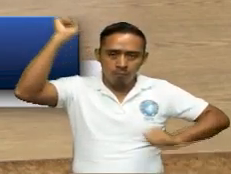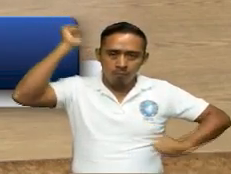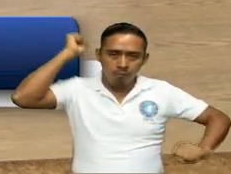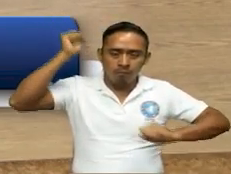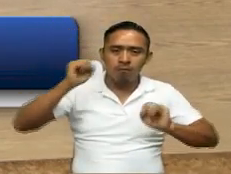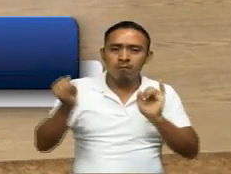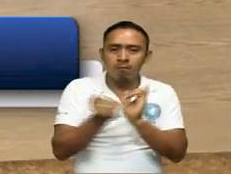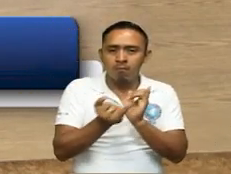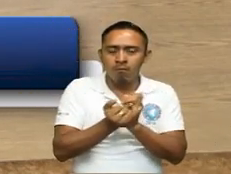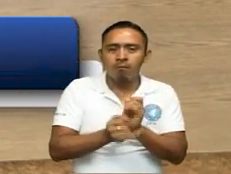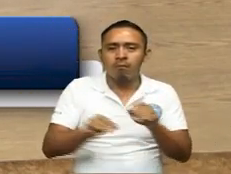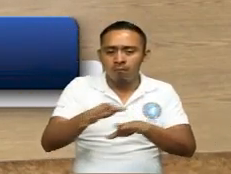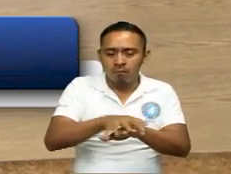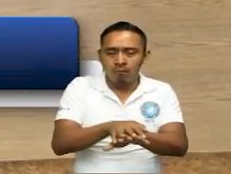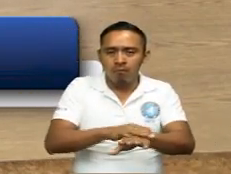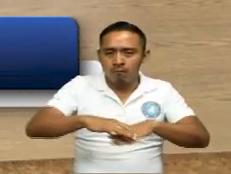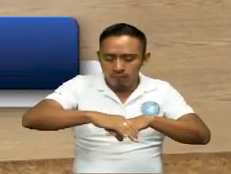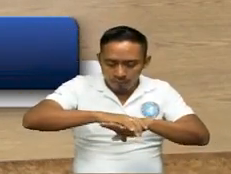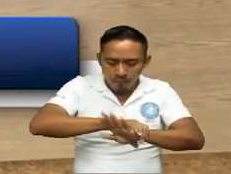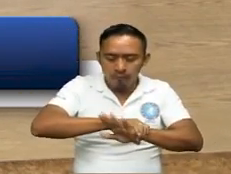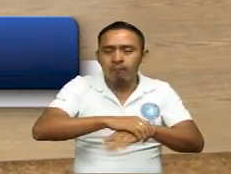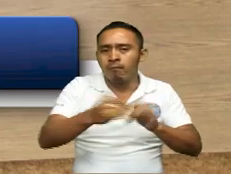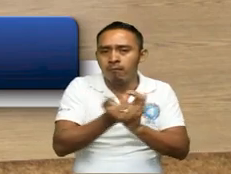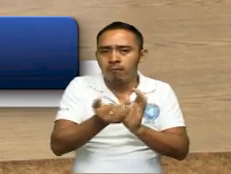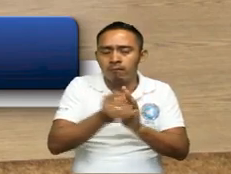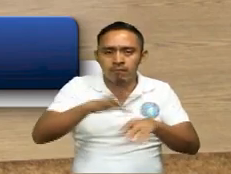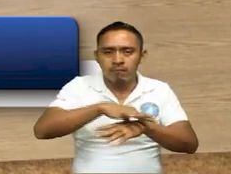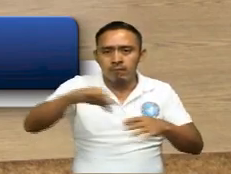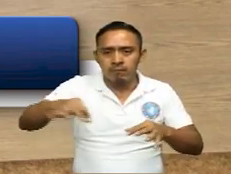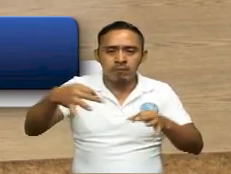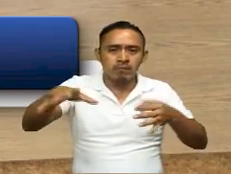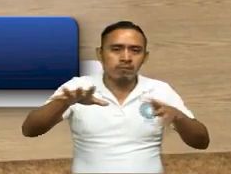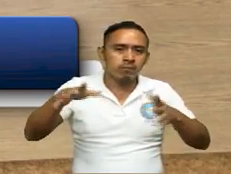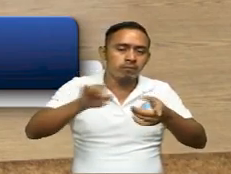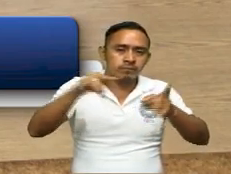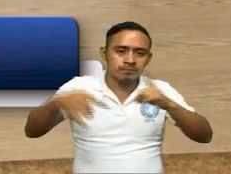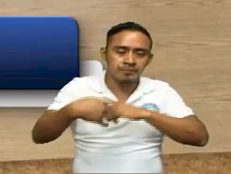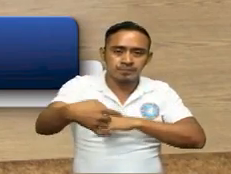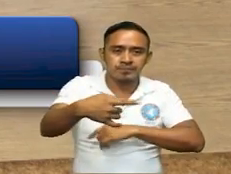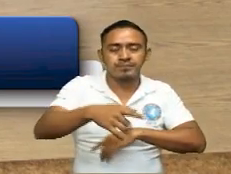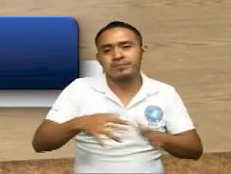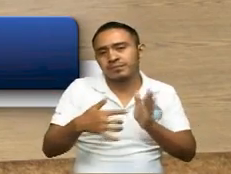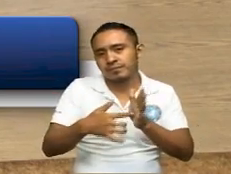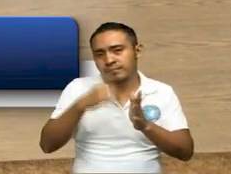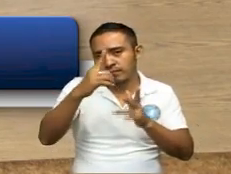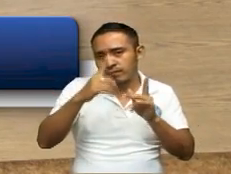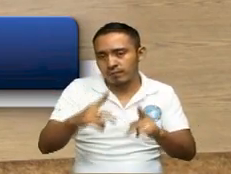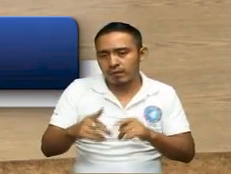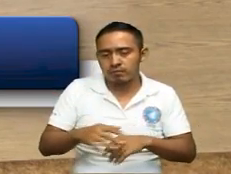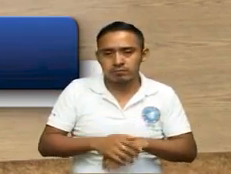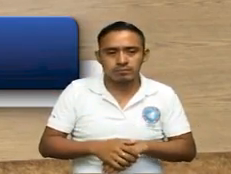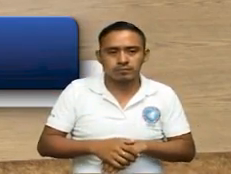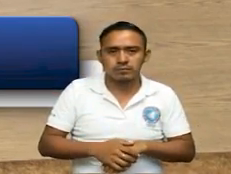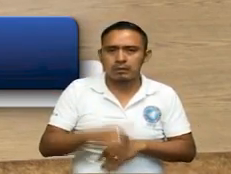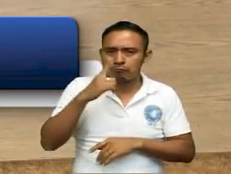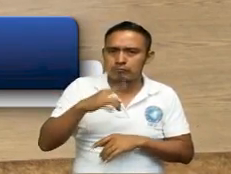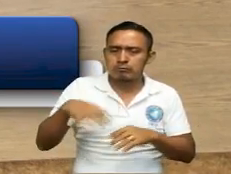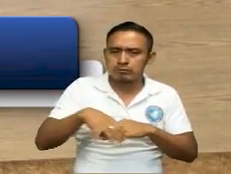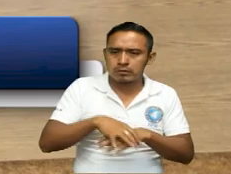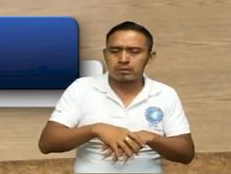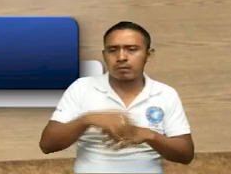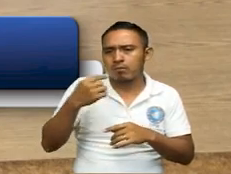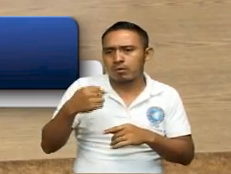sino cambiarse los calcetines todos los días. Eso también tiene que ver, ¿no? Una persona, por ejemplo, que utilizó los calcetines, no